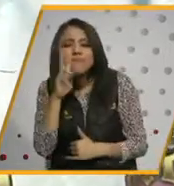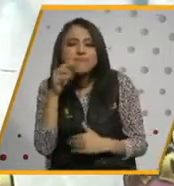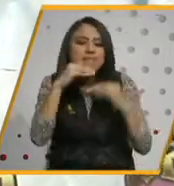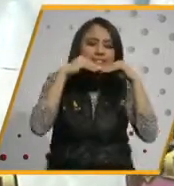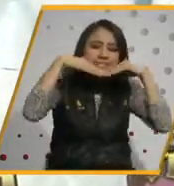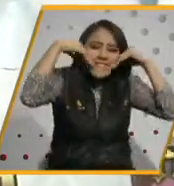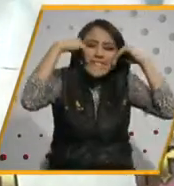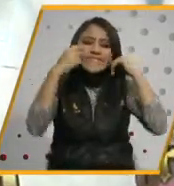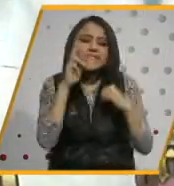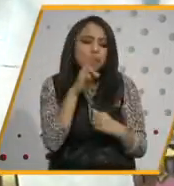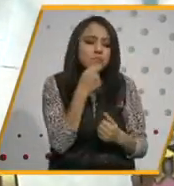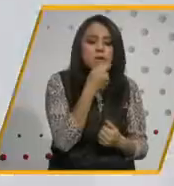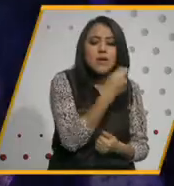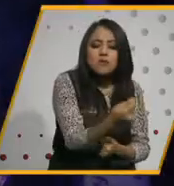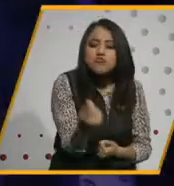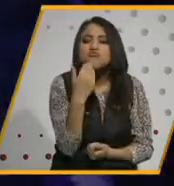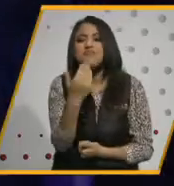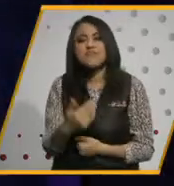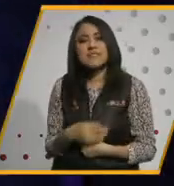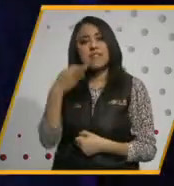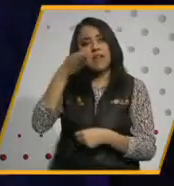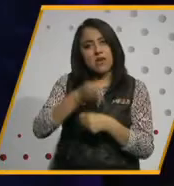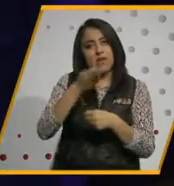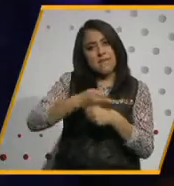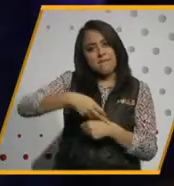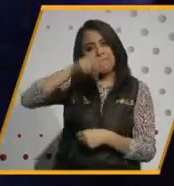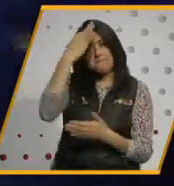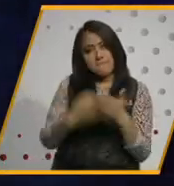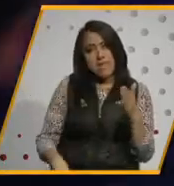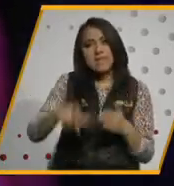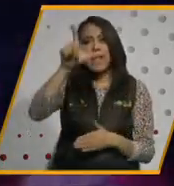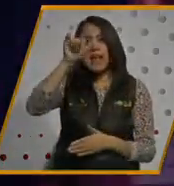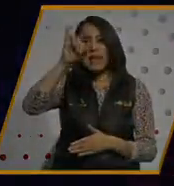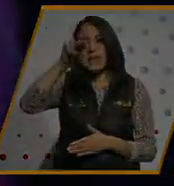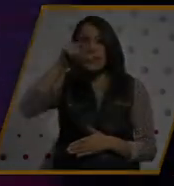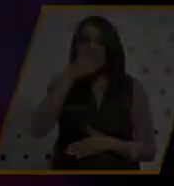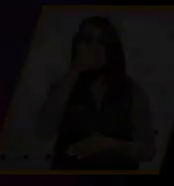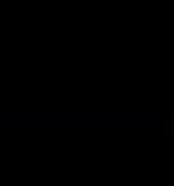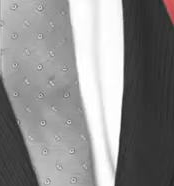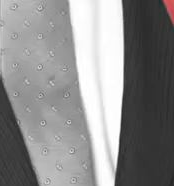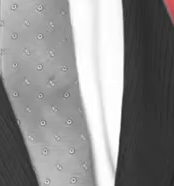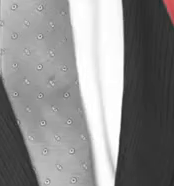tanto nos hace falta hoy en día en México. Para ACUSE, Lina Loesoto. Soto.